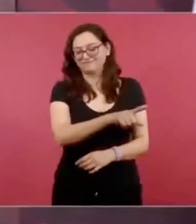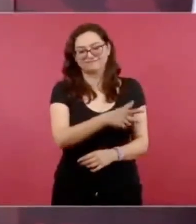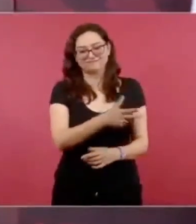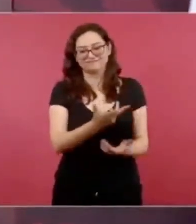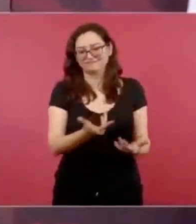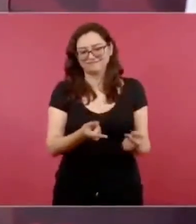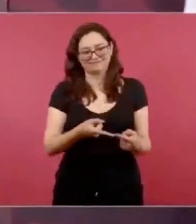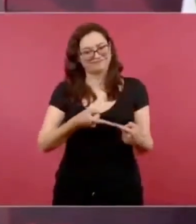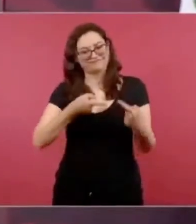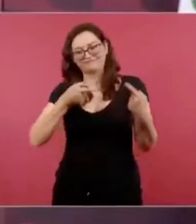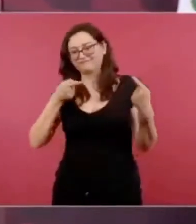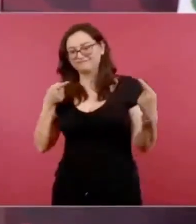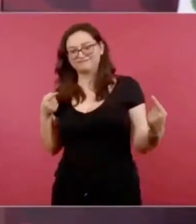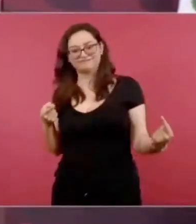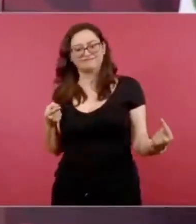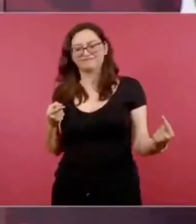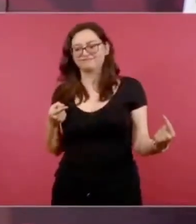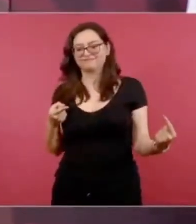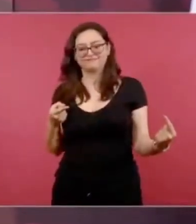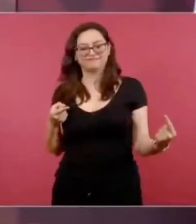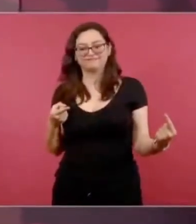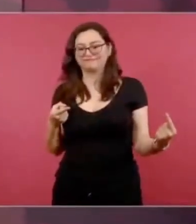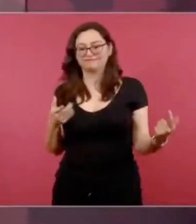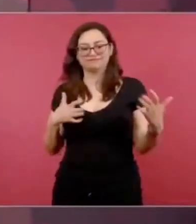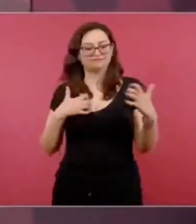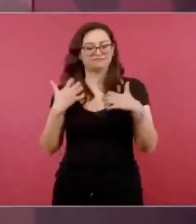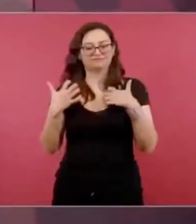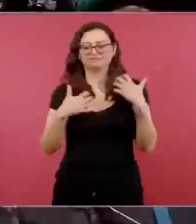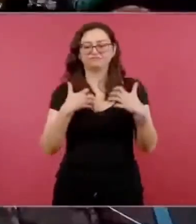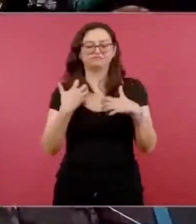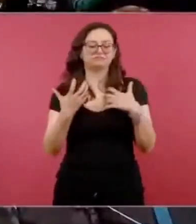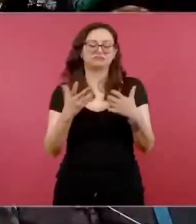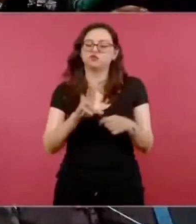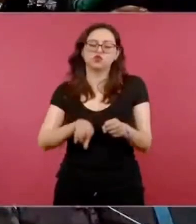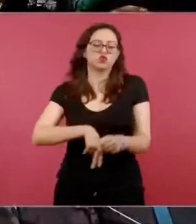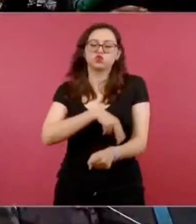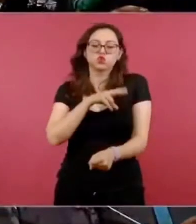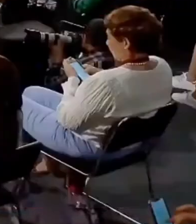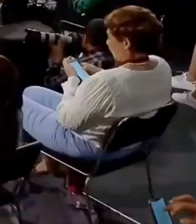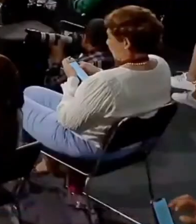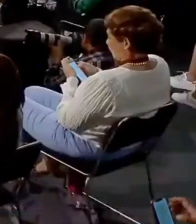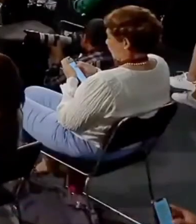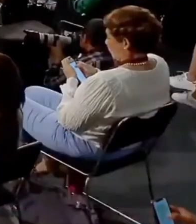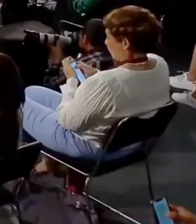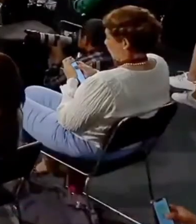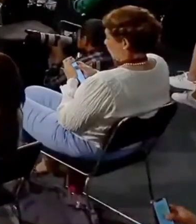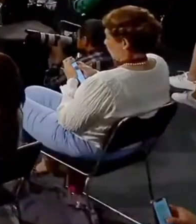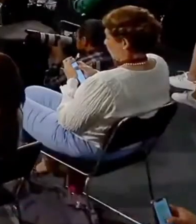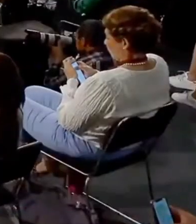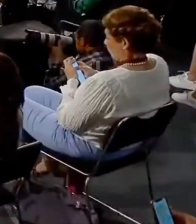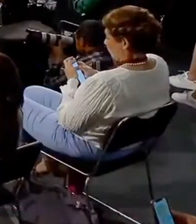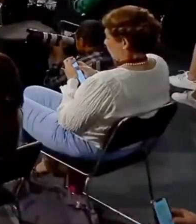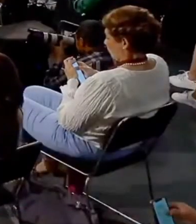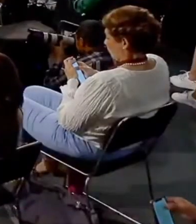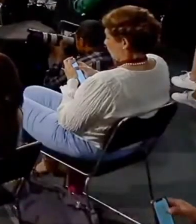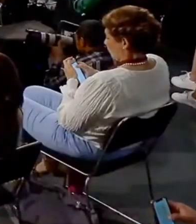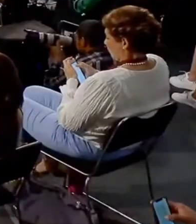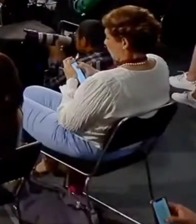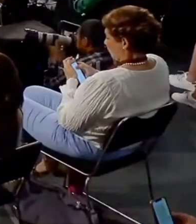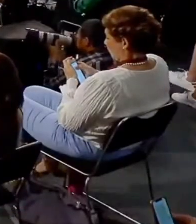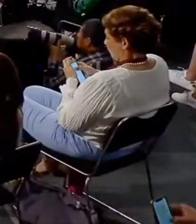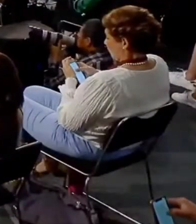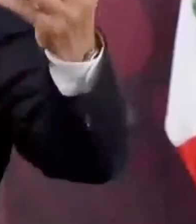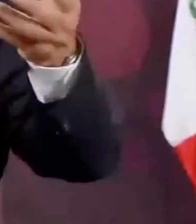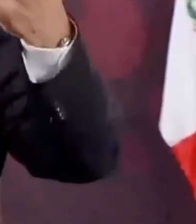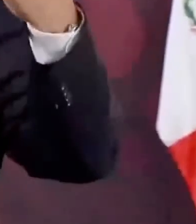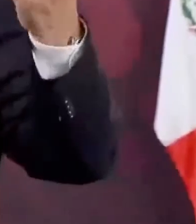esta división, es normal que se dé, qué bueno que se están